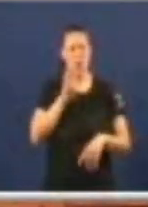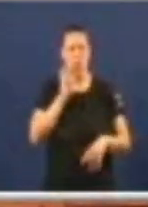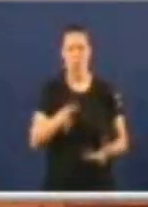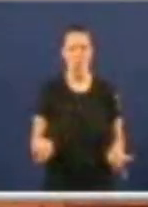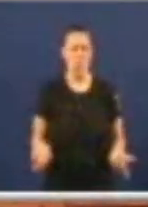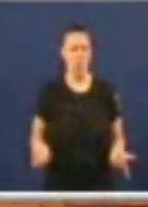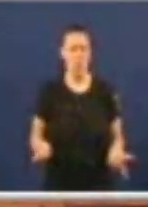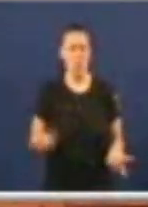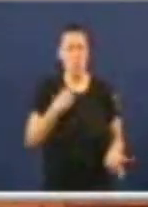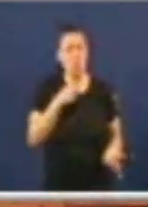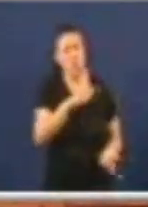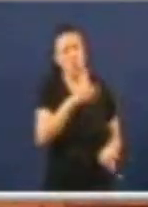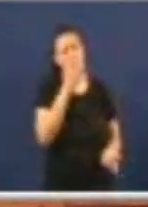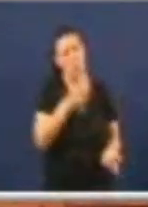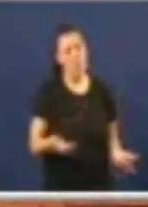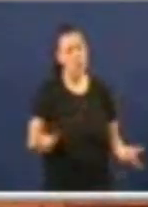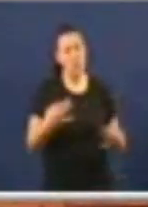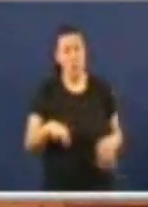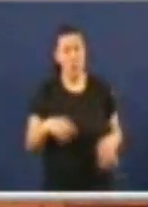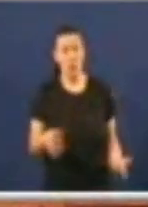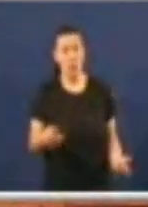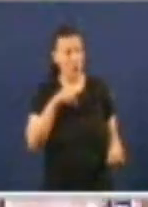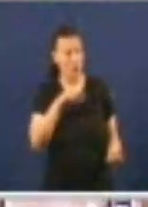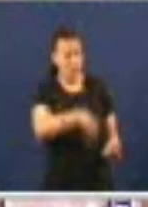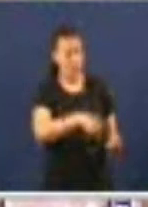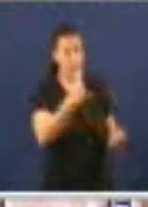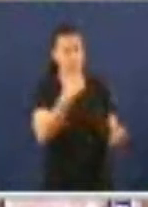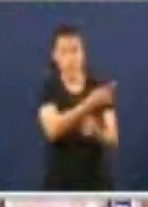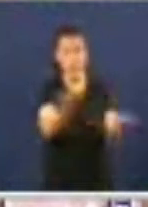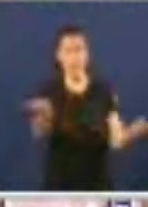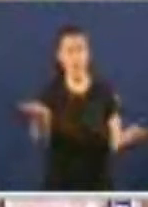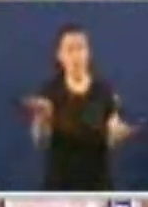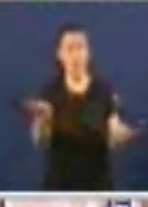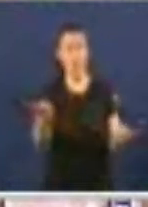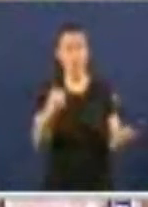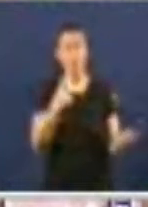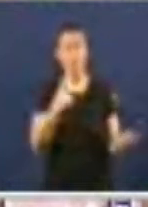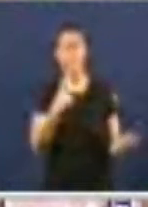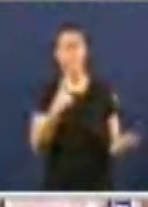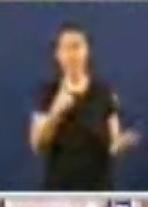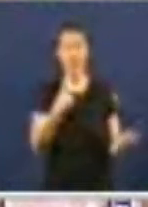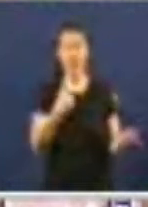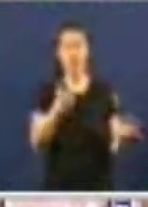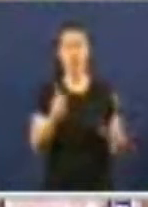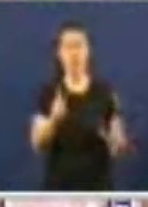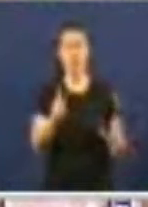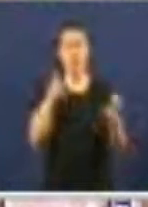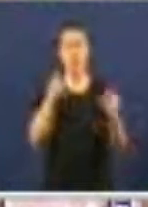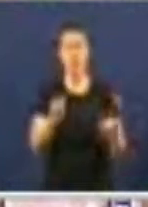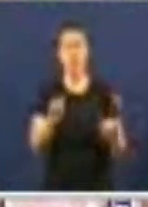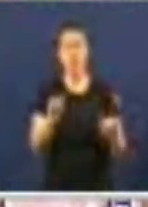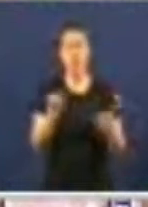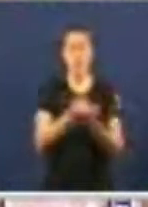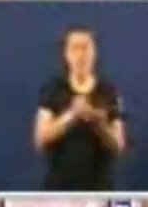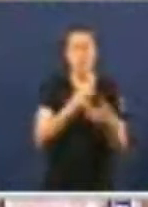moi sinxelo, a decir neste Parlamento solemnemente que vostede non vai a permitir nin a segregación